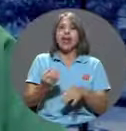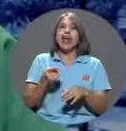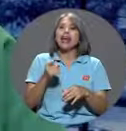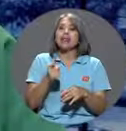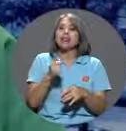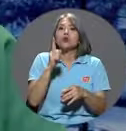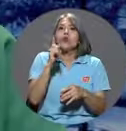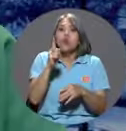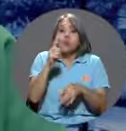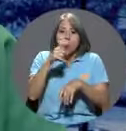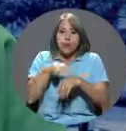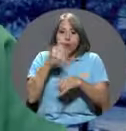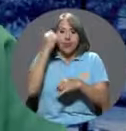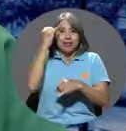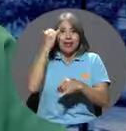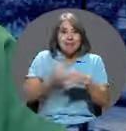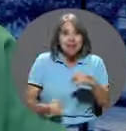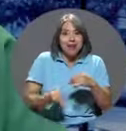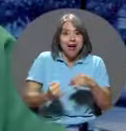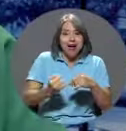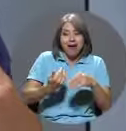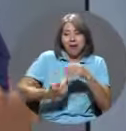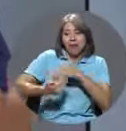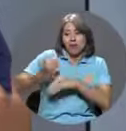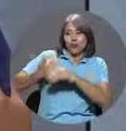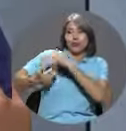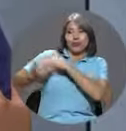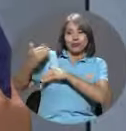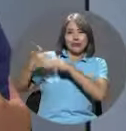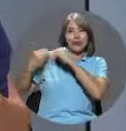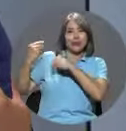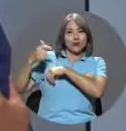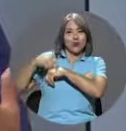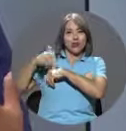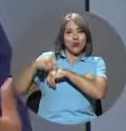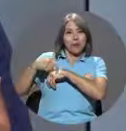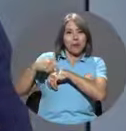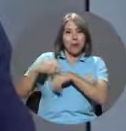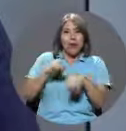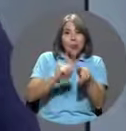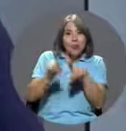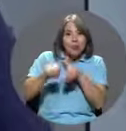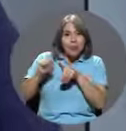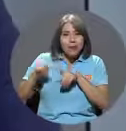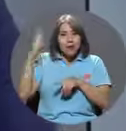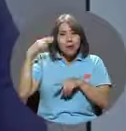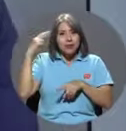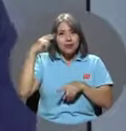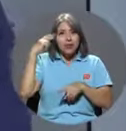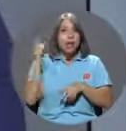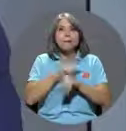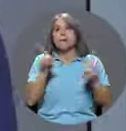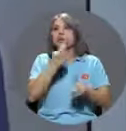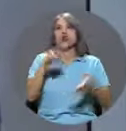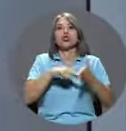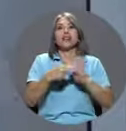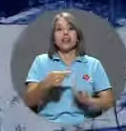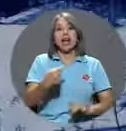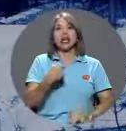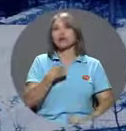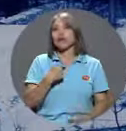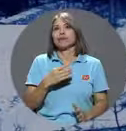O sea, es muy importante tener en cuenta que es algo que viene dándose de mucho tiempo atrás y que tal vez en un